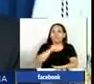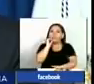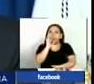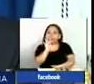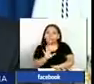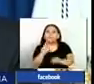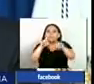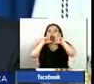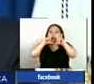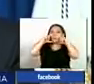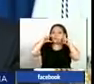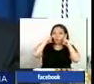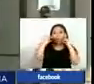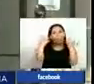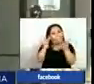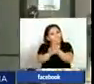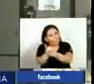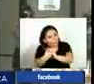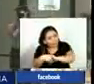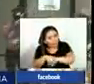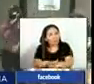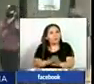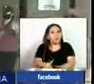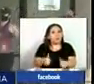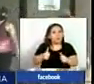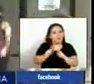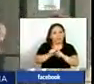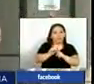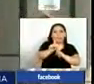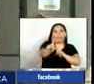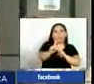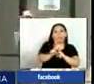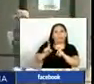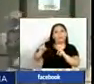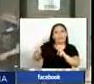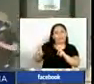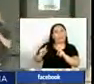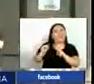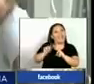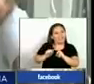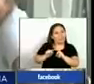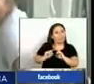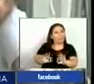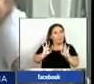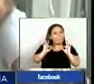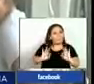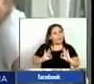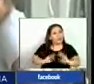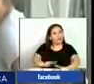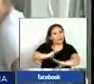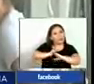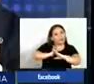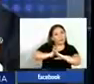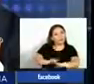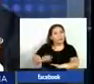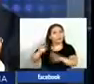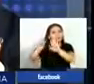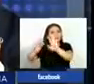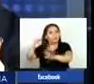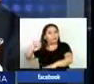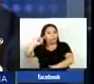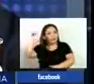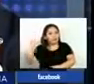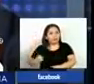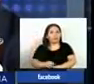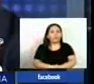mascarillas junto con lavarse las manos y practicar el distanciamiento social reducen el contagio en un 70% si